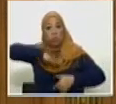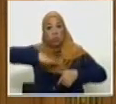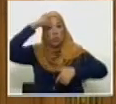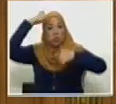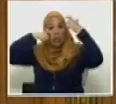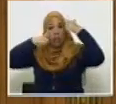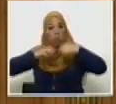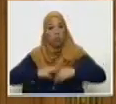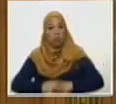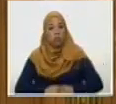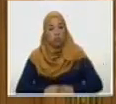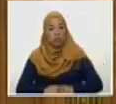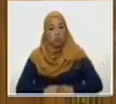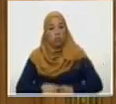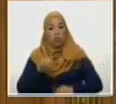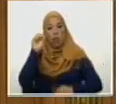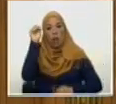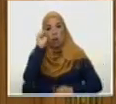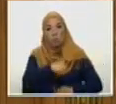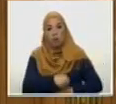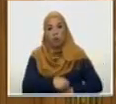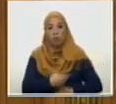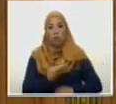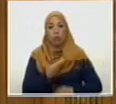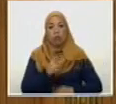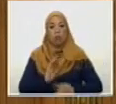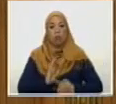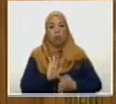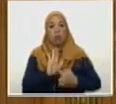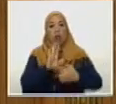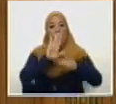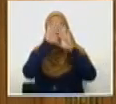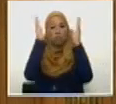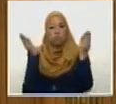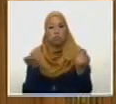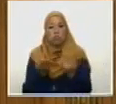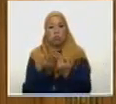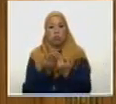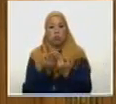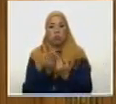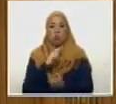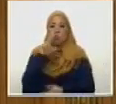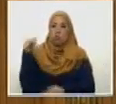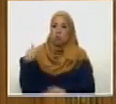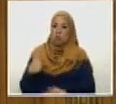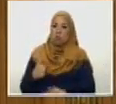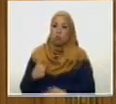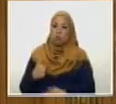proponemos que se apruebe para seguir mostrándole al mundo que nosotros